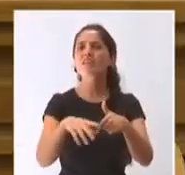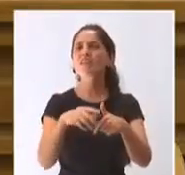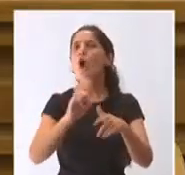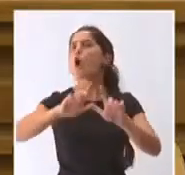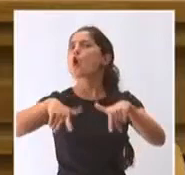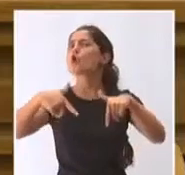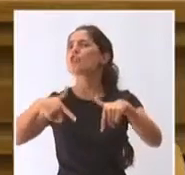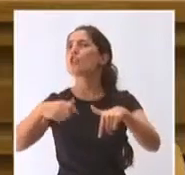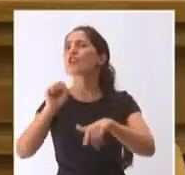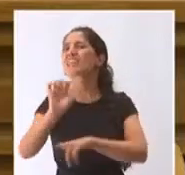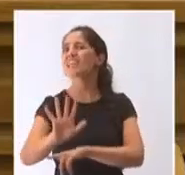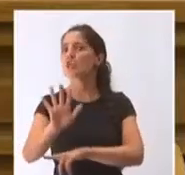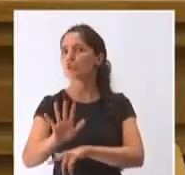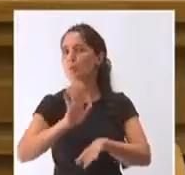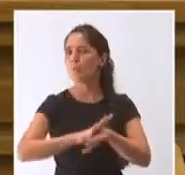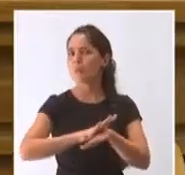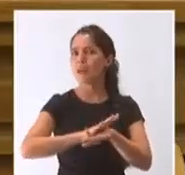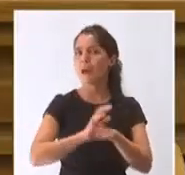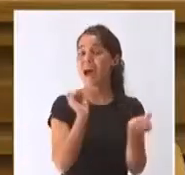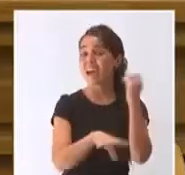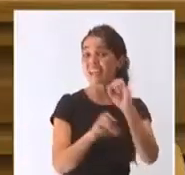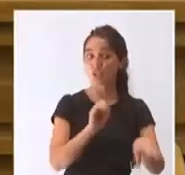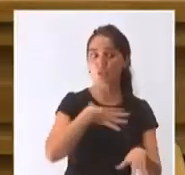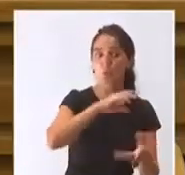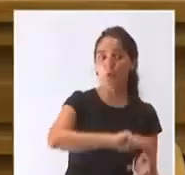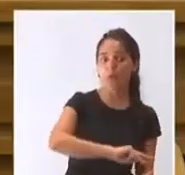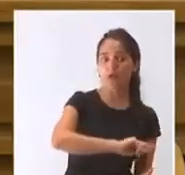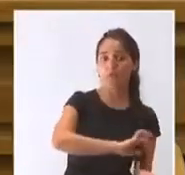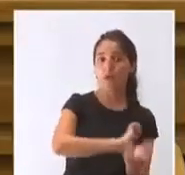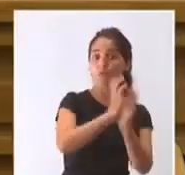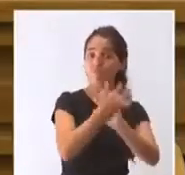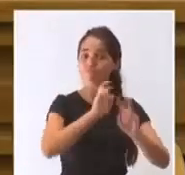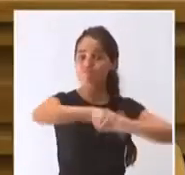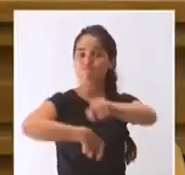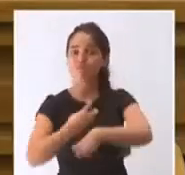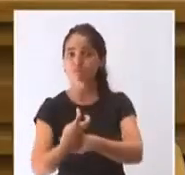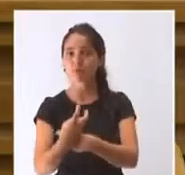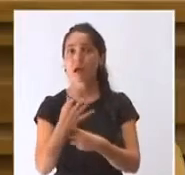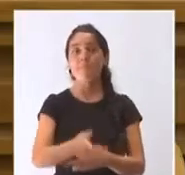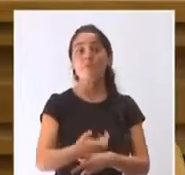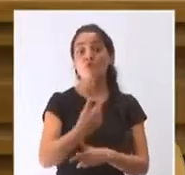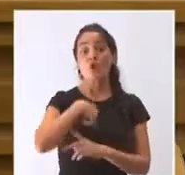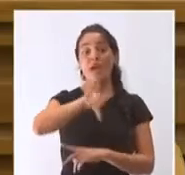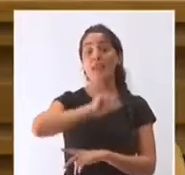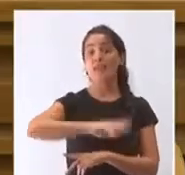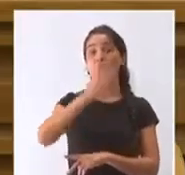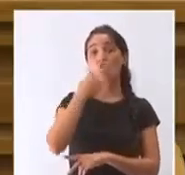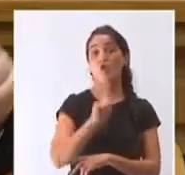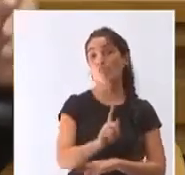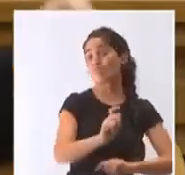la reconversión de residuos a mí no me andaba elegir el color porque el marrón pero esto